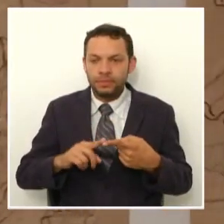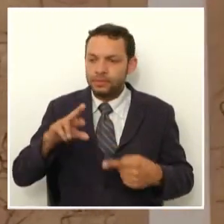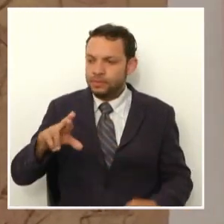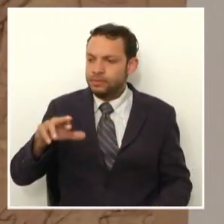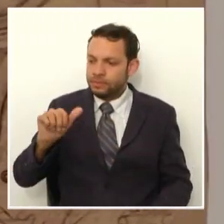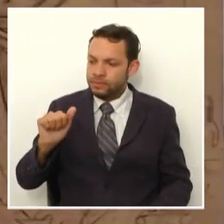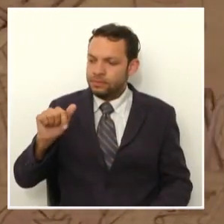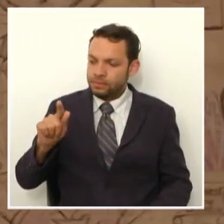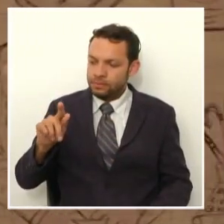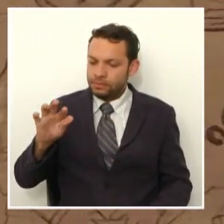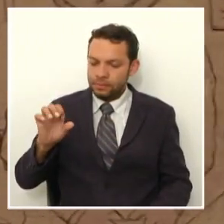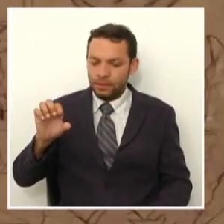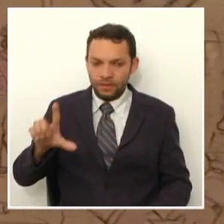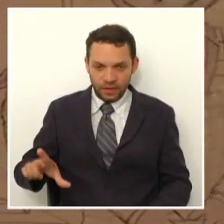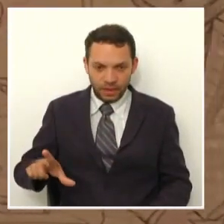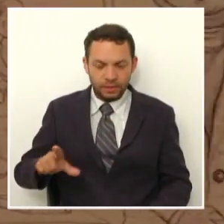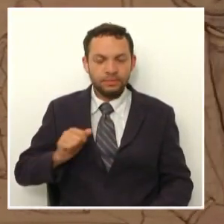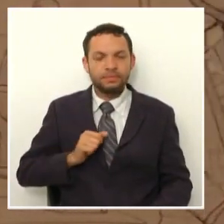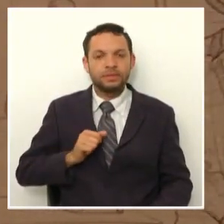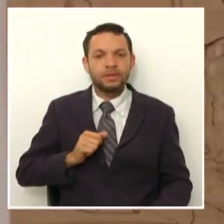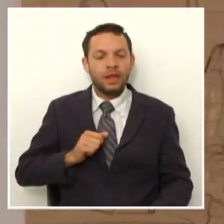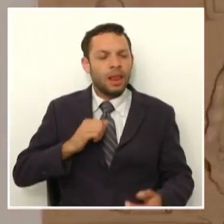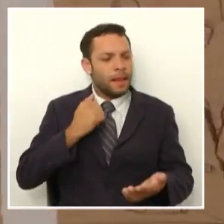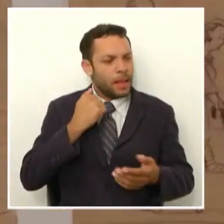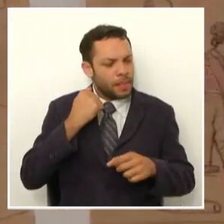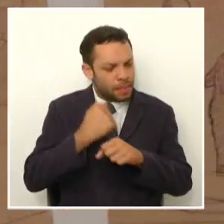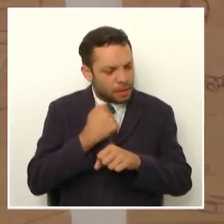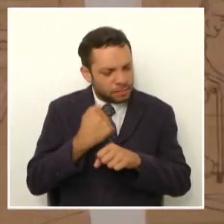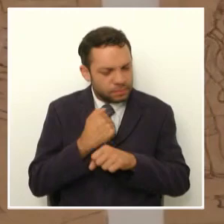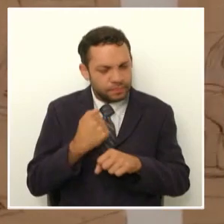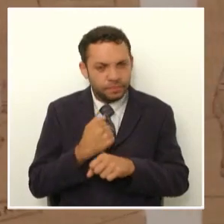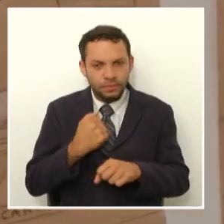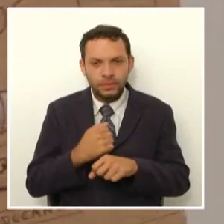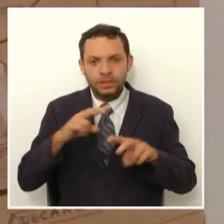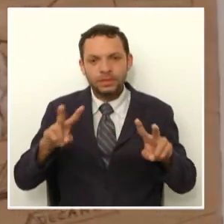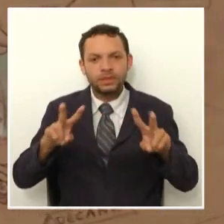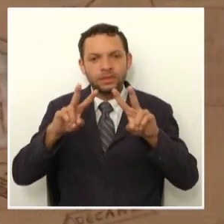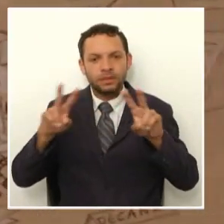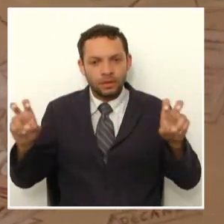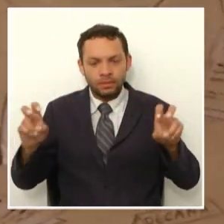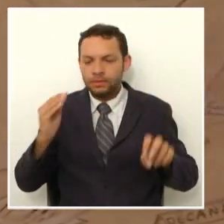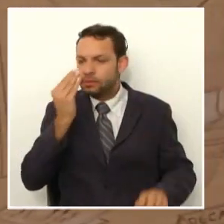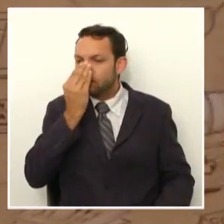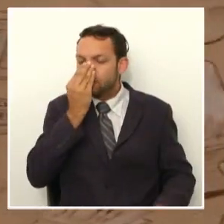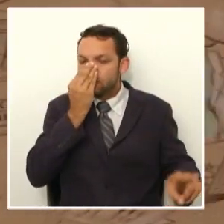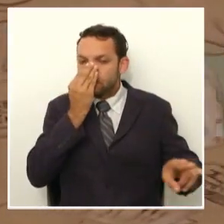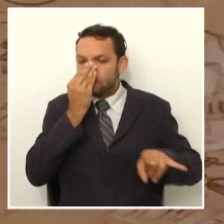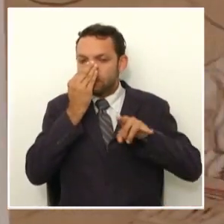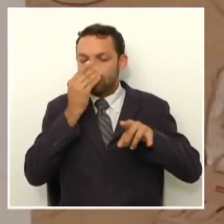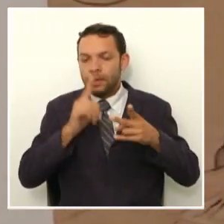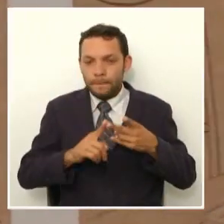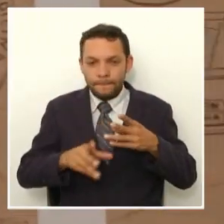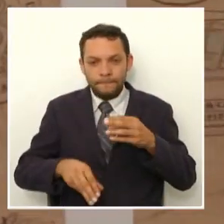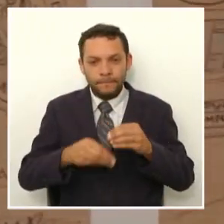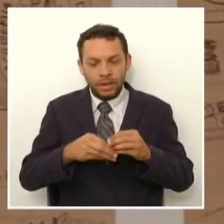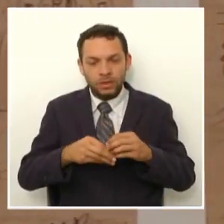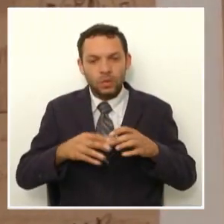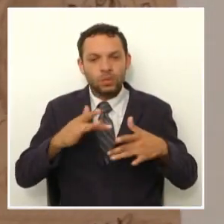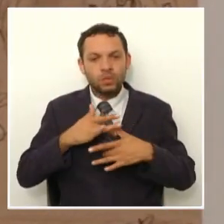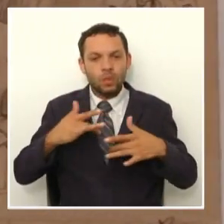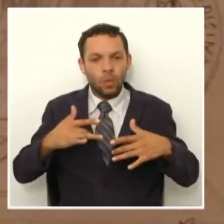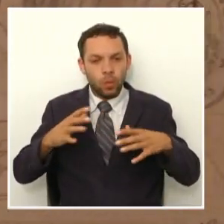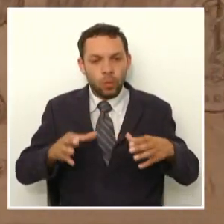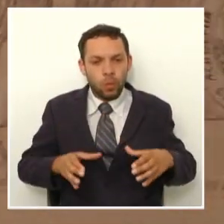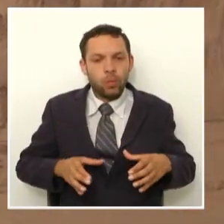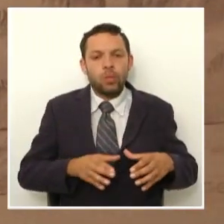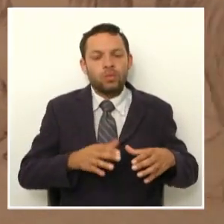y personalmente, que soy presidente de la sociedad, y también tiene la máxima condecoración de la Sociedad Colombiana de Anestesia, que